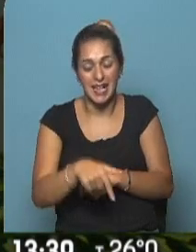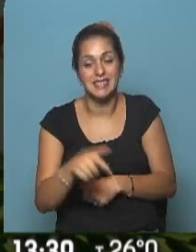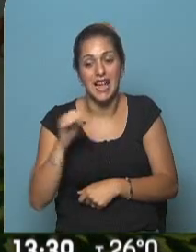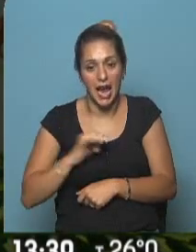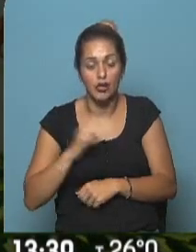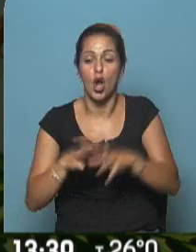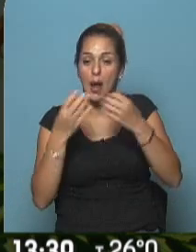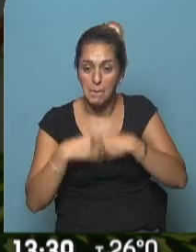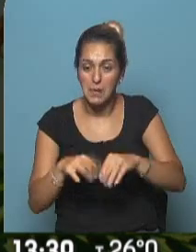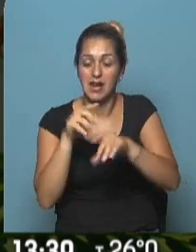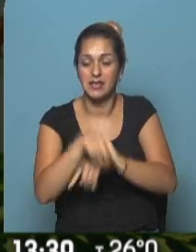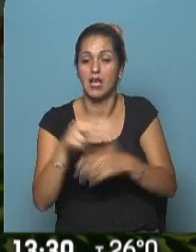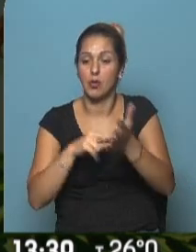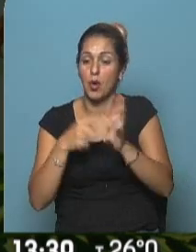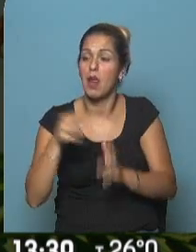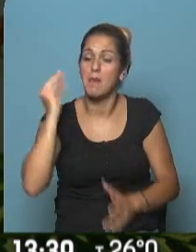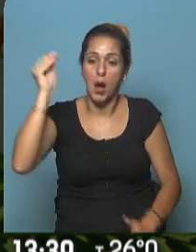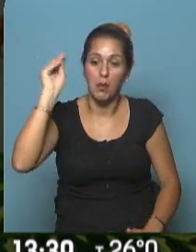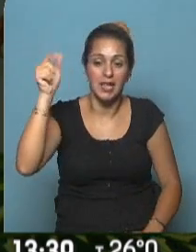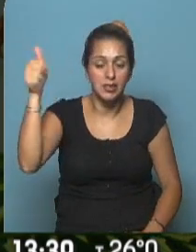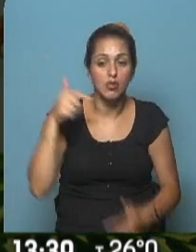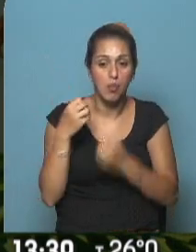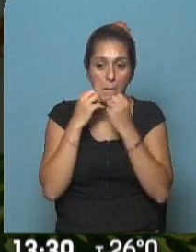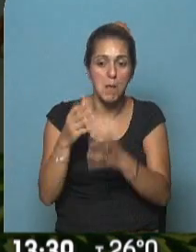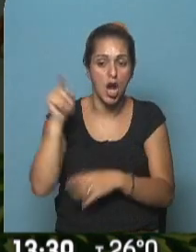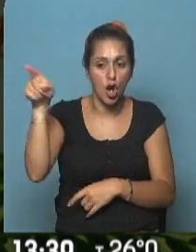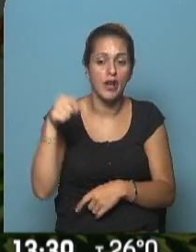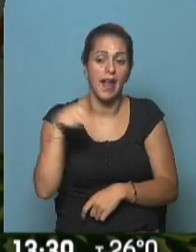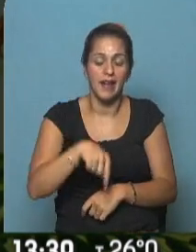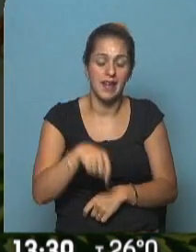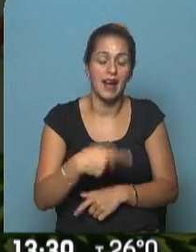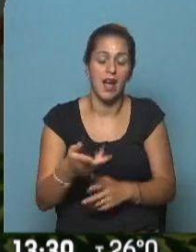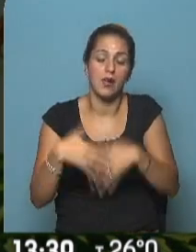que está arrancando con un Brasil mucho mejor, pero ahora tuvimos esta mala noticia.